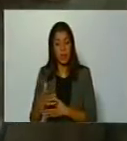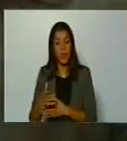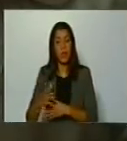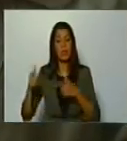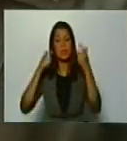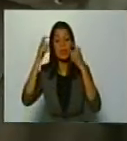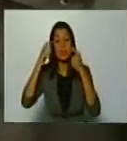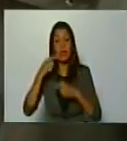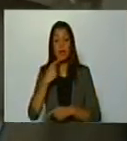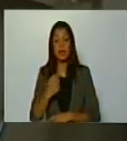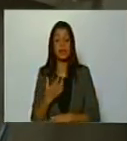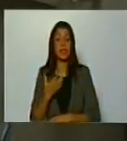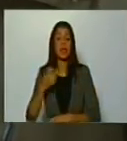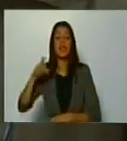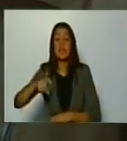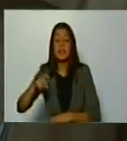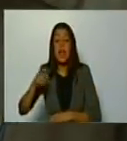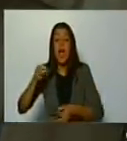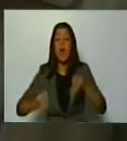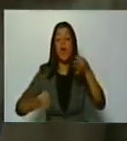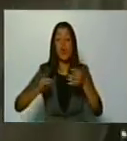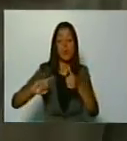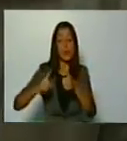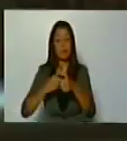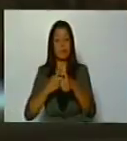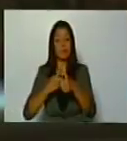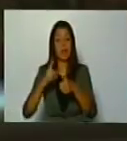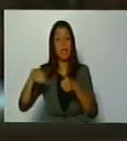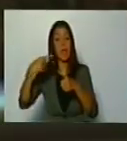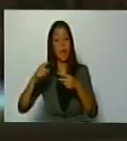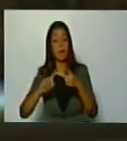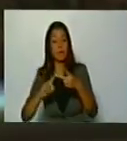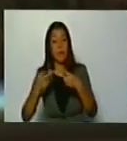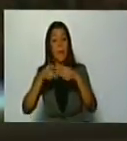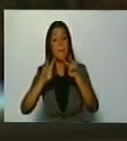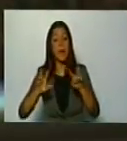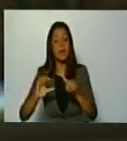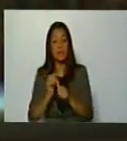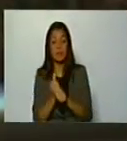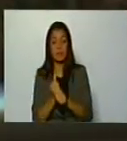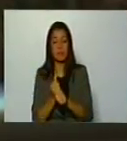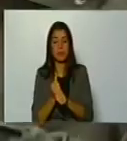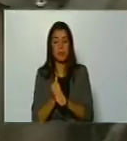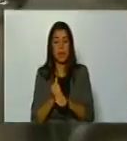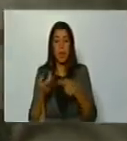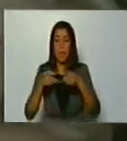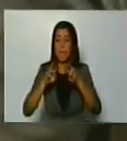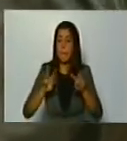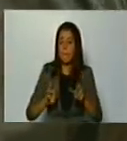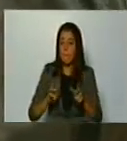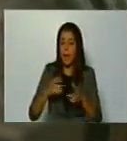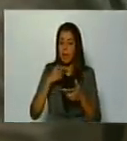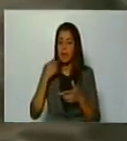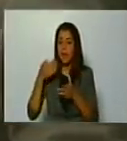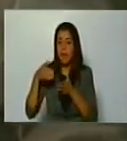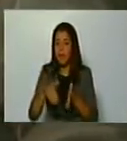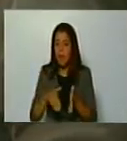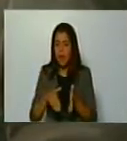Chávez, que sin justicia no habrá paz. Es verdad, y no, y decía el comandante María Alejandra, no es la paz de los sepulcros, decía ahí en ese